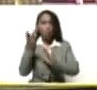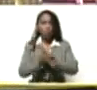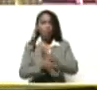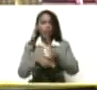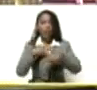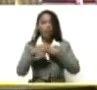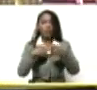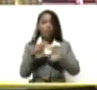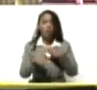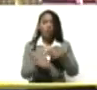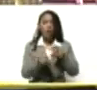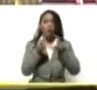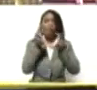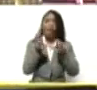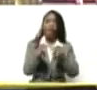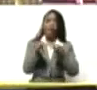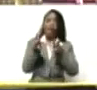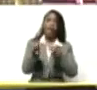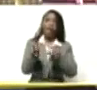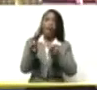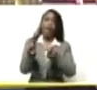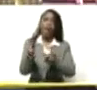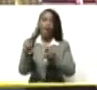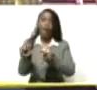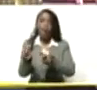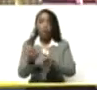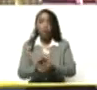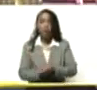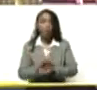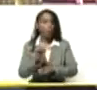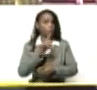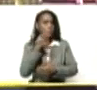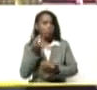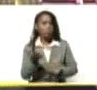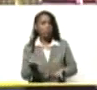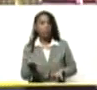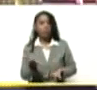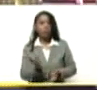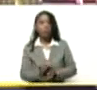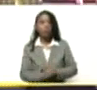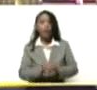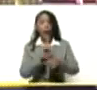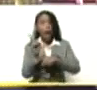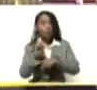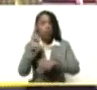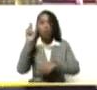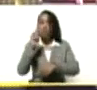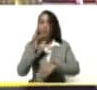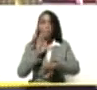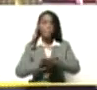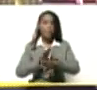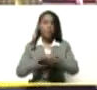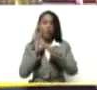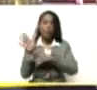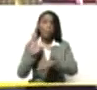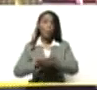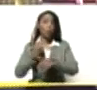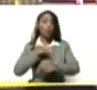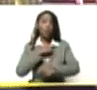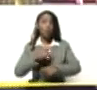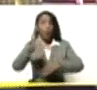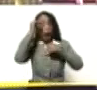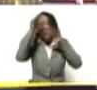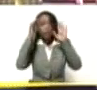Revolución bolivariana dinosaurio. No, ¿verdad? Eso nunca va a ocurrir. Porque nosotros estamos